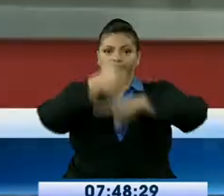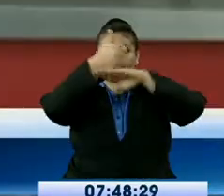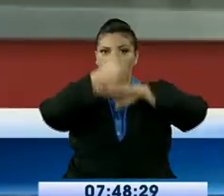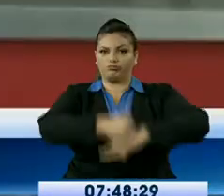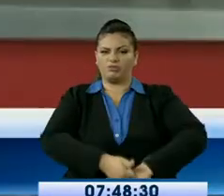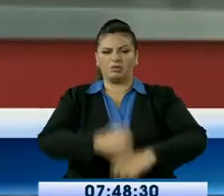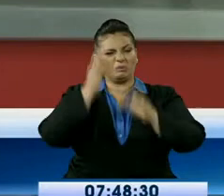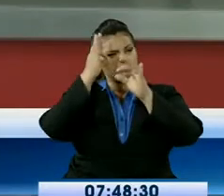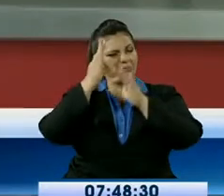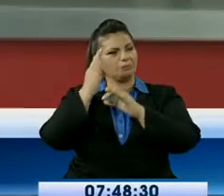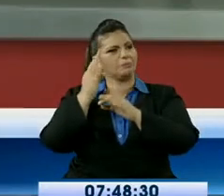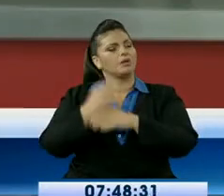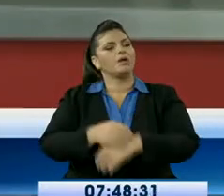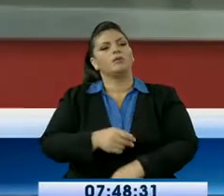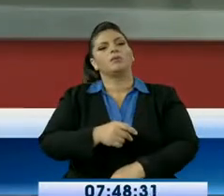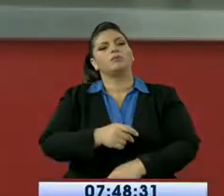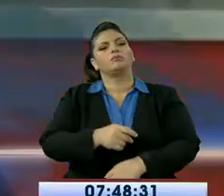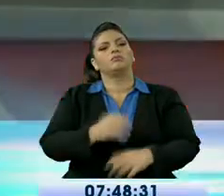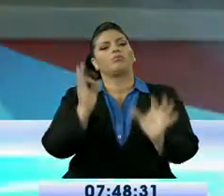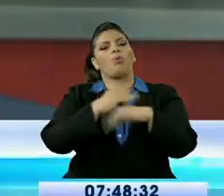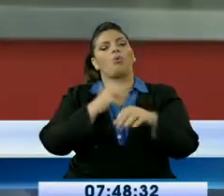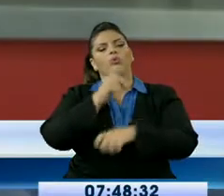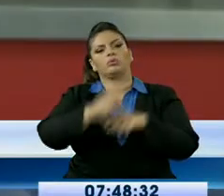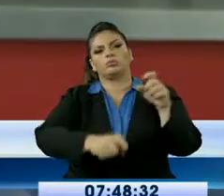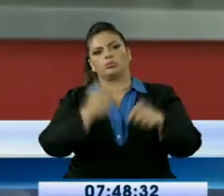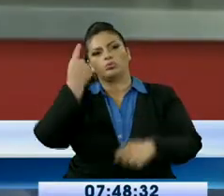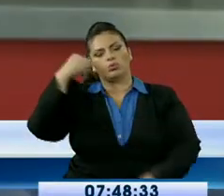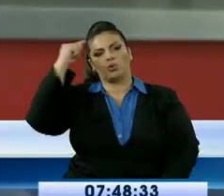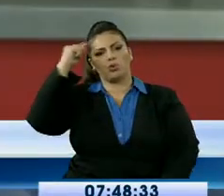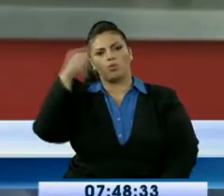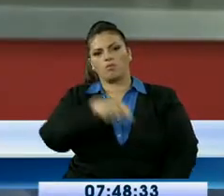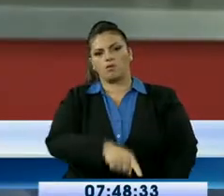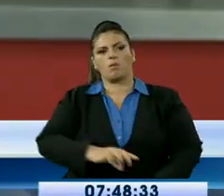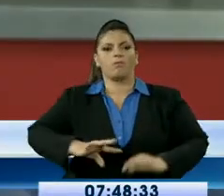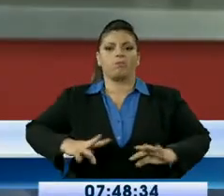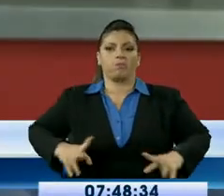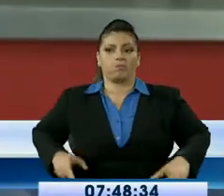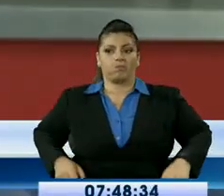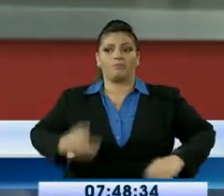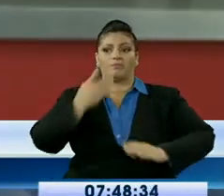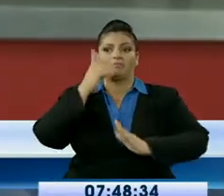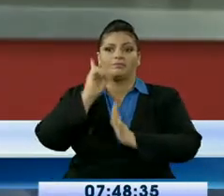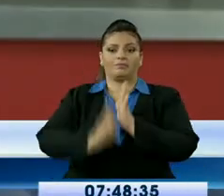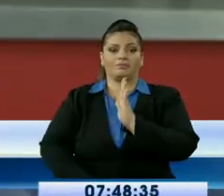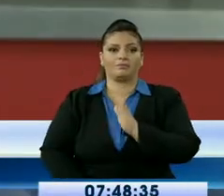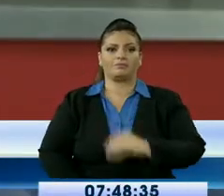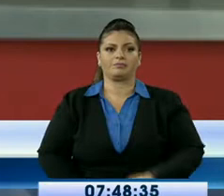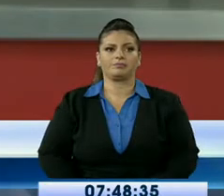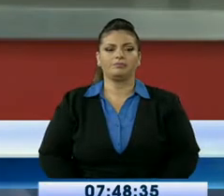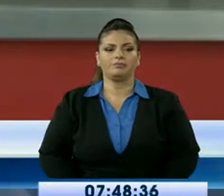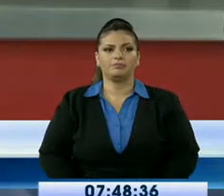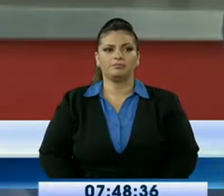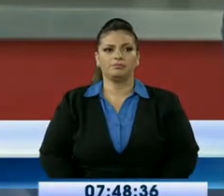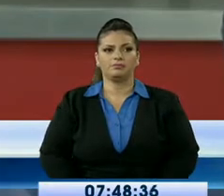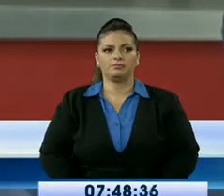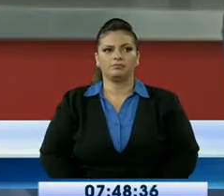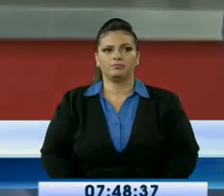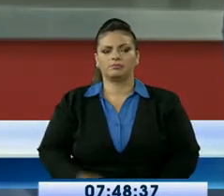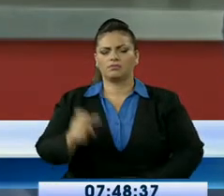régimen. En este caso se han comenzado a convertir ya en temas que han